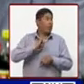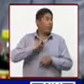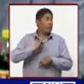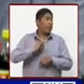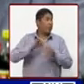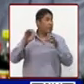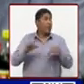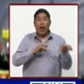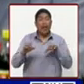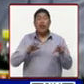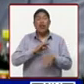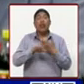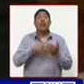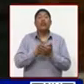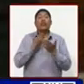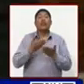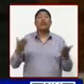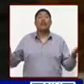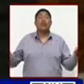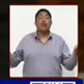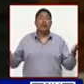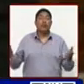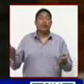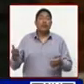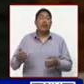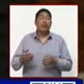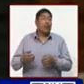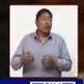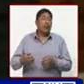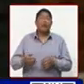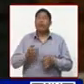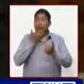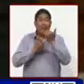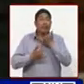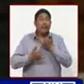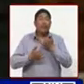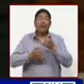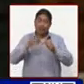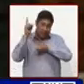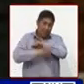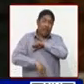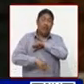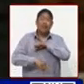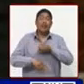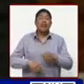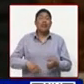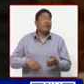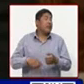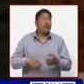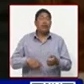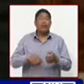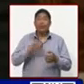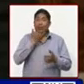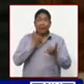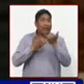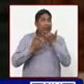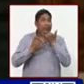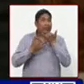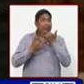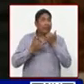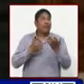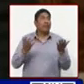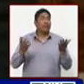voy a recurrir a todas las instancias para sancionar a todas esas personas que me han